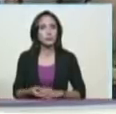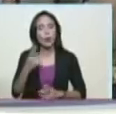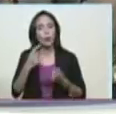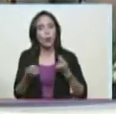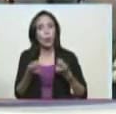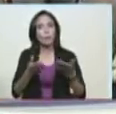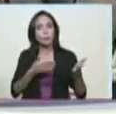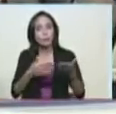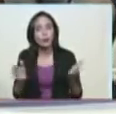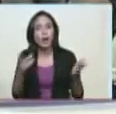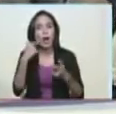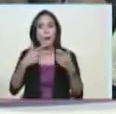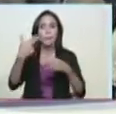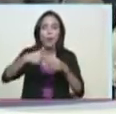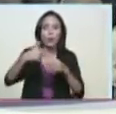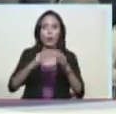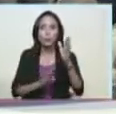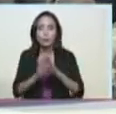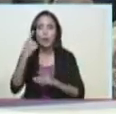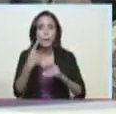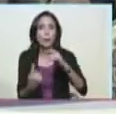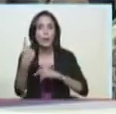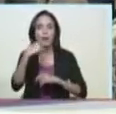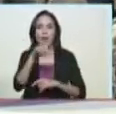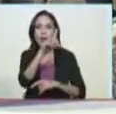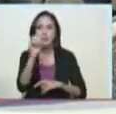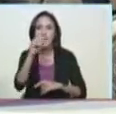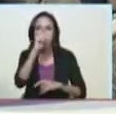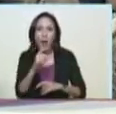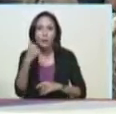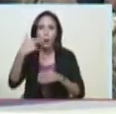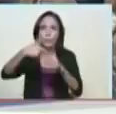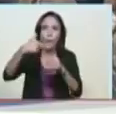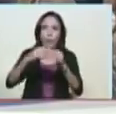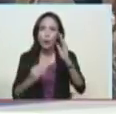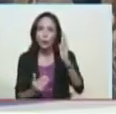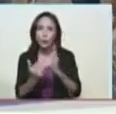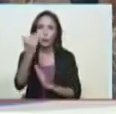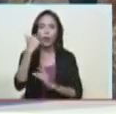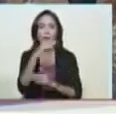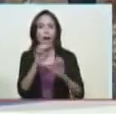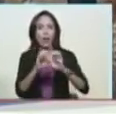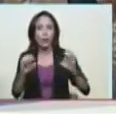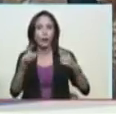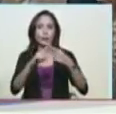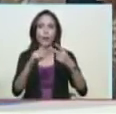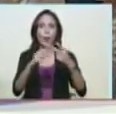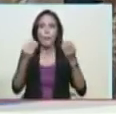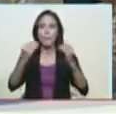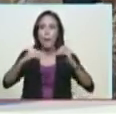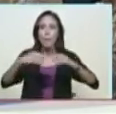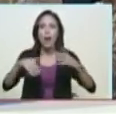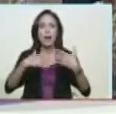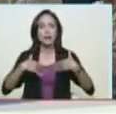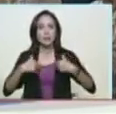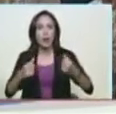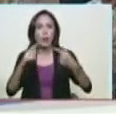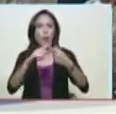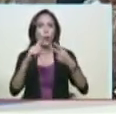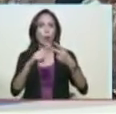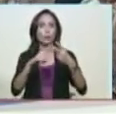permitido que la riqueza petrolera por primera vez en 100 años llegar a convertir en educación en salud